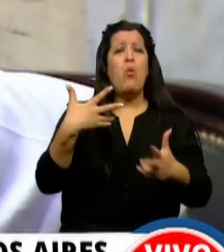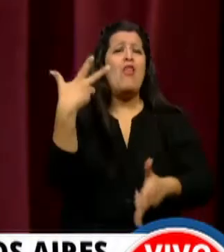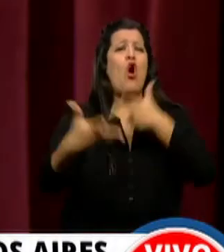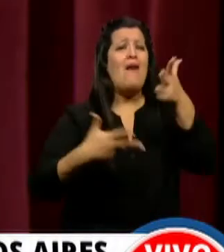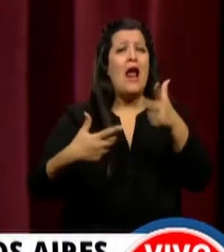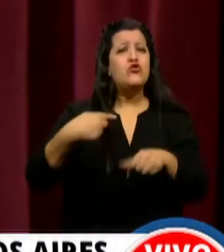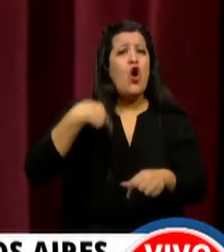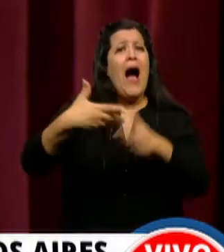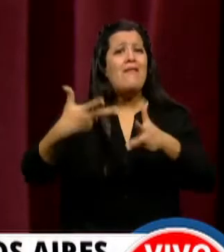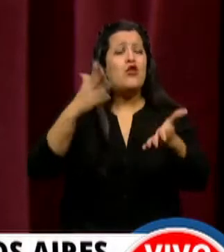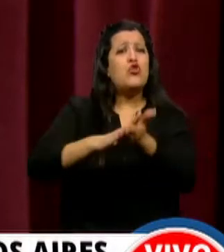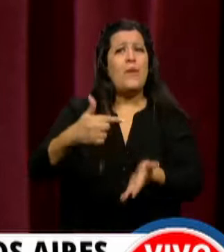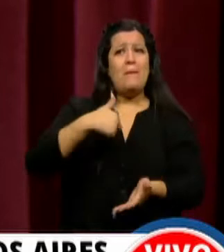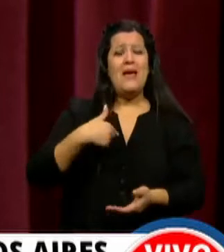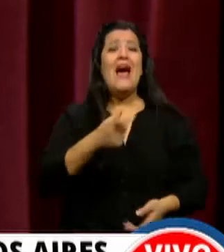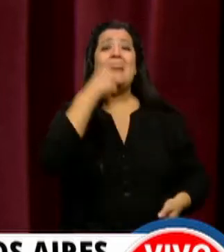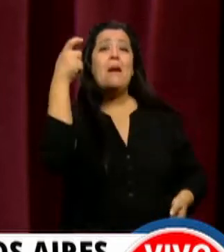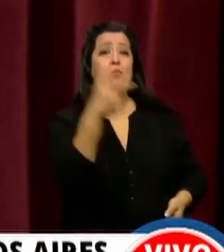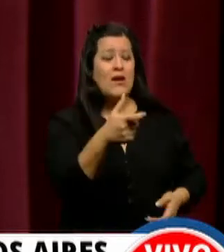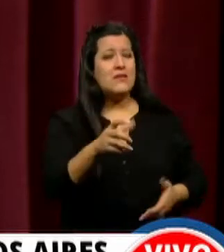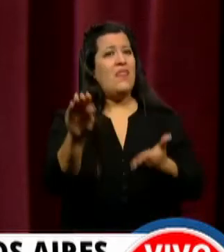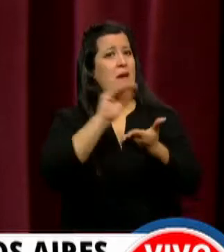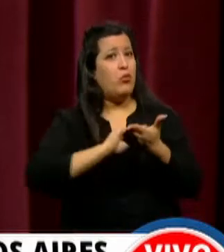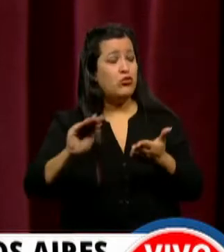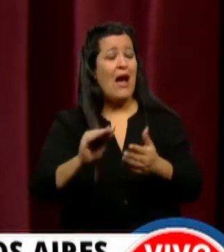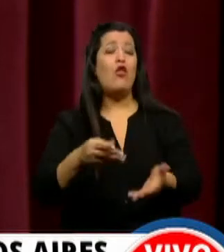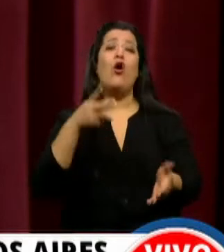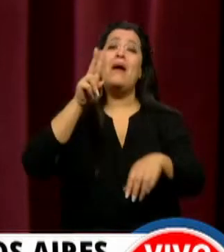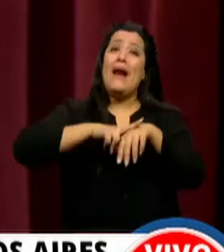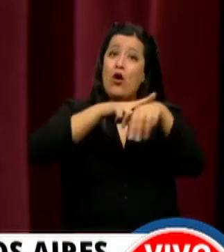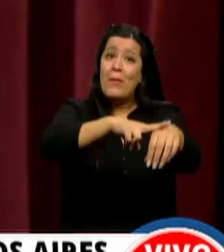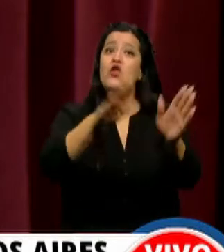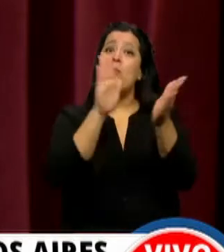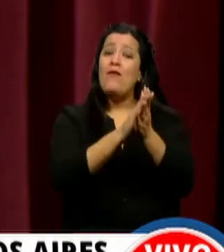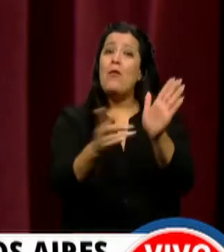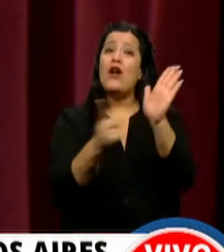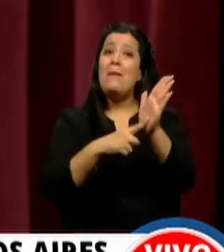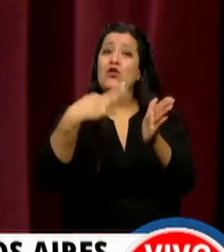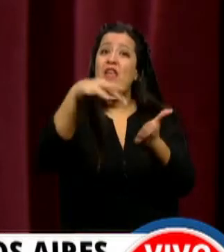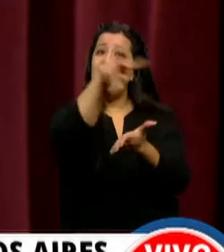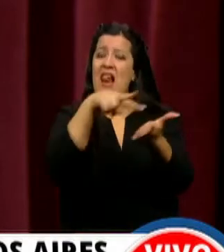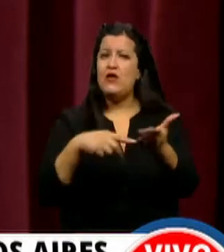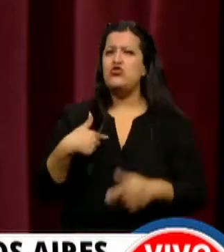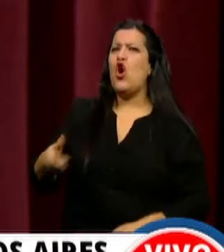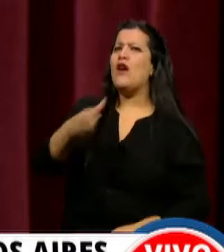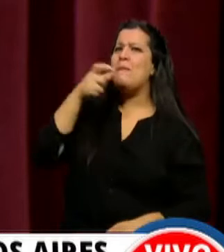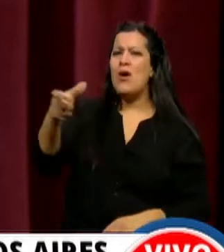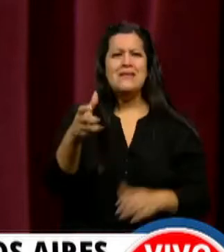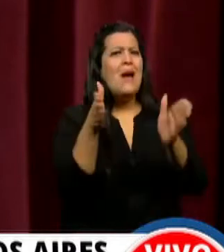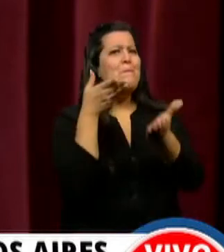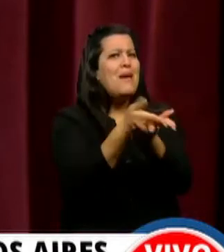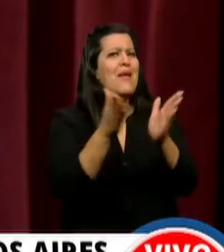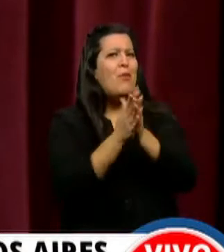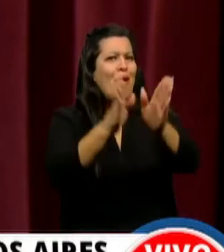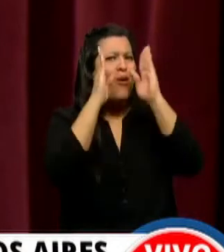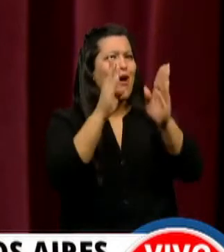porque fui aludido. No se contestan, señor diputado, le sugiero lea el reglamento, por favor. Contesto con nombres. Le pido que se concentre en la